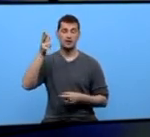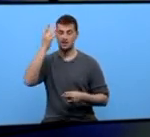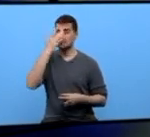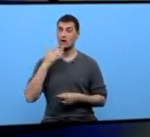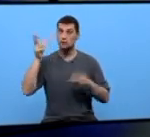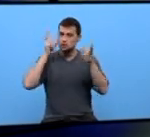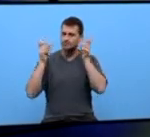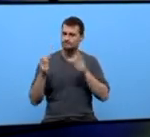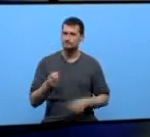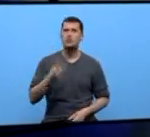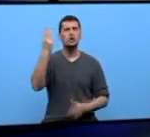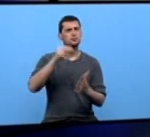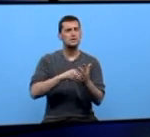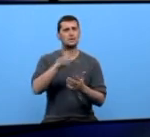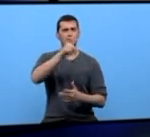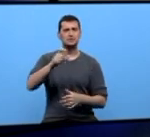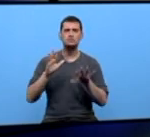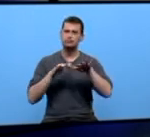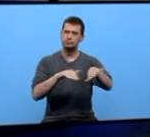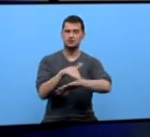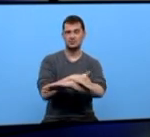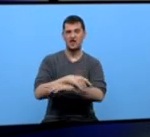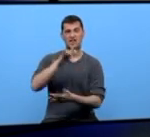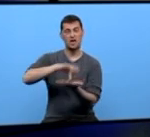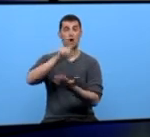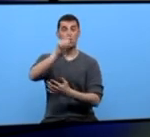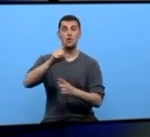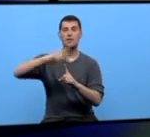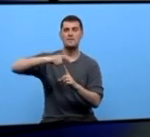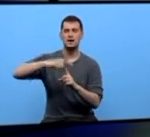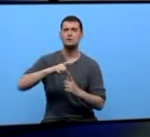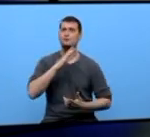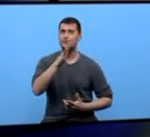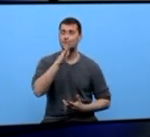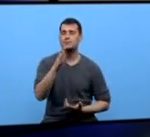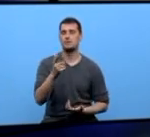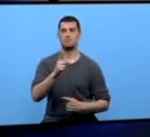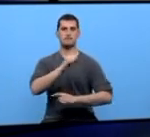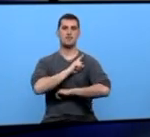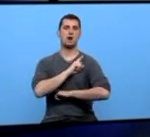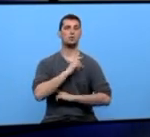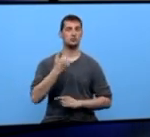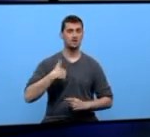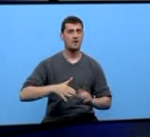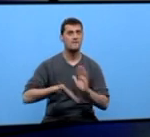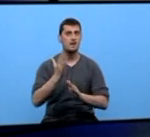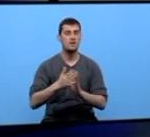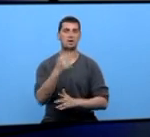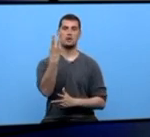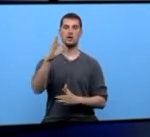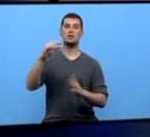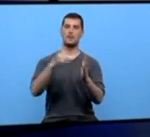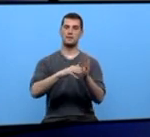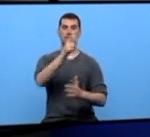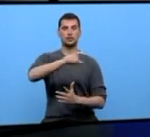persoas manifestáronse polas rúas de Lugo 1º de maio nunha xornada marcada pola cifra de paro que se aproxima aos